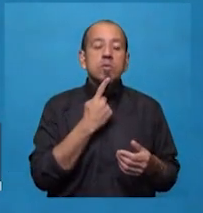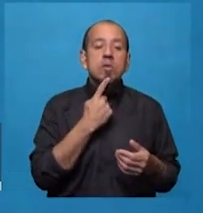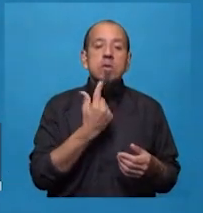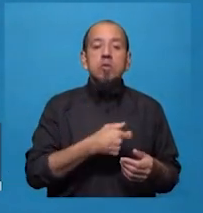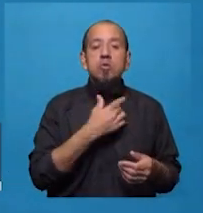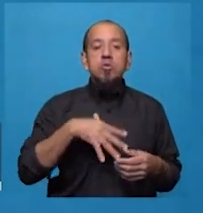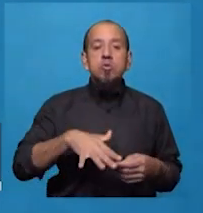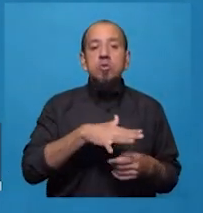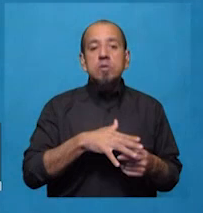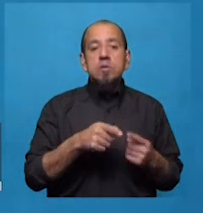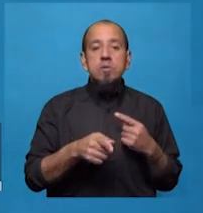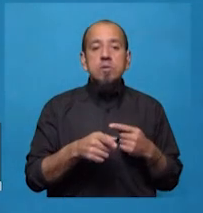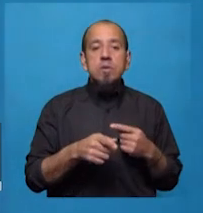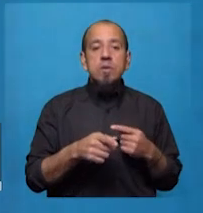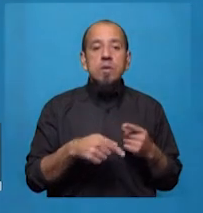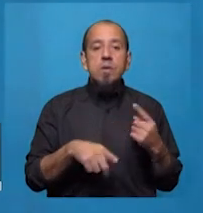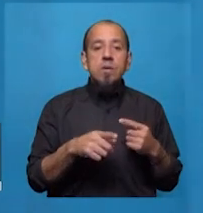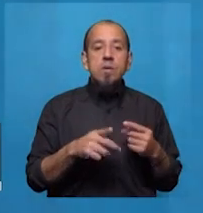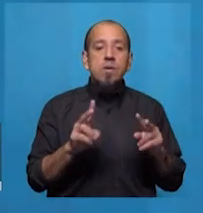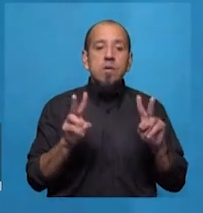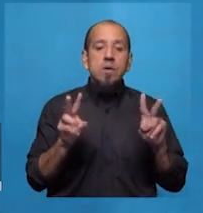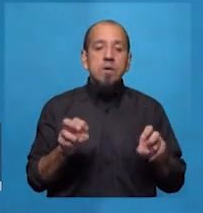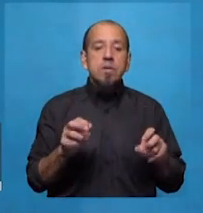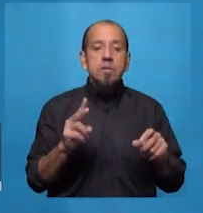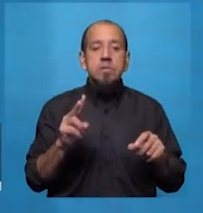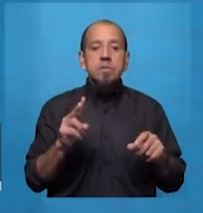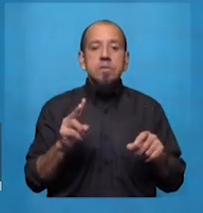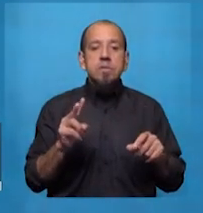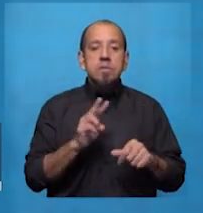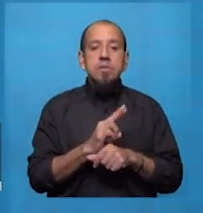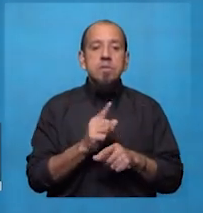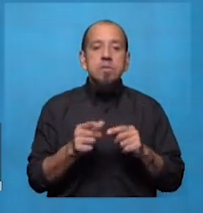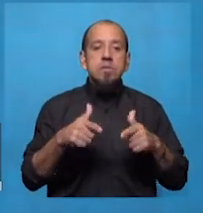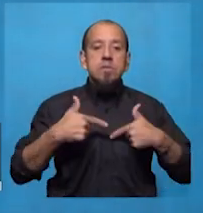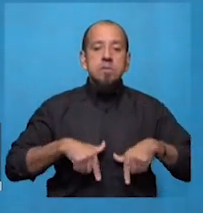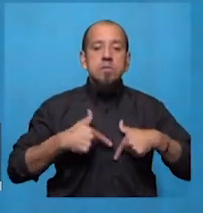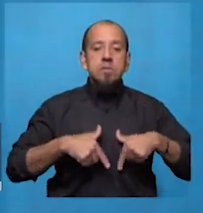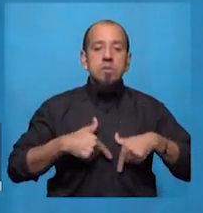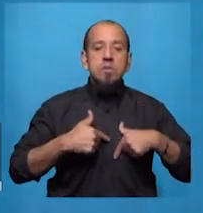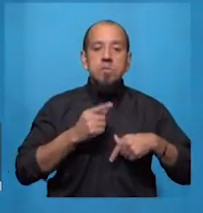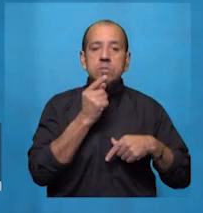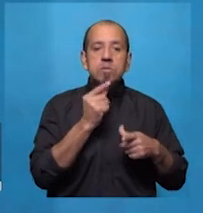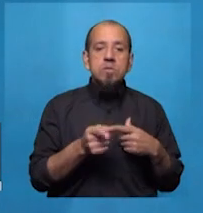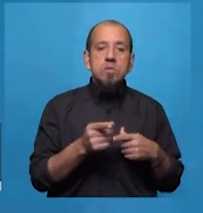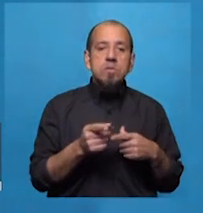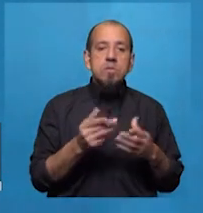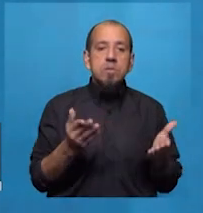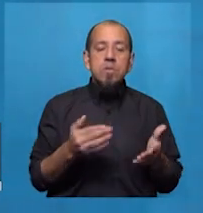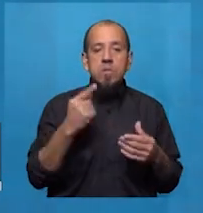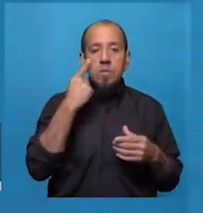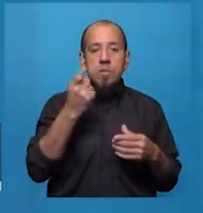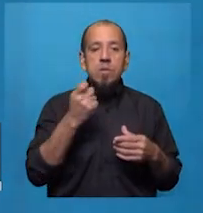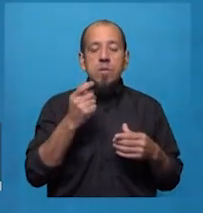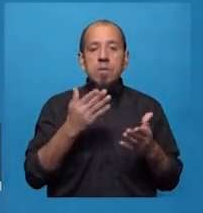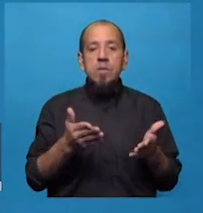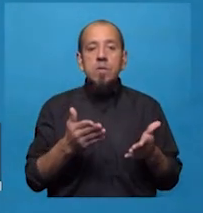está claro que la inseguridad no solamente responde al Ministerio del interior el Ministerio del interior en la tarea de prevención y